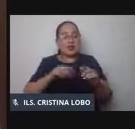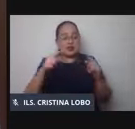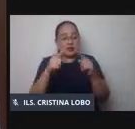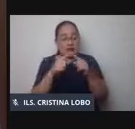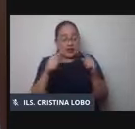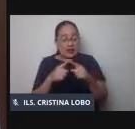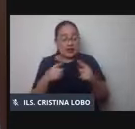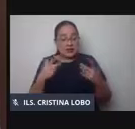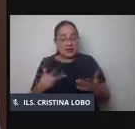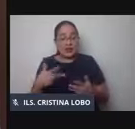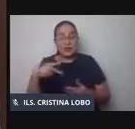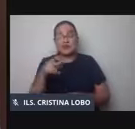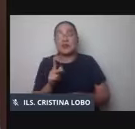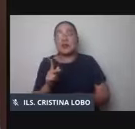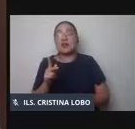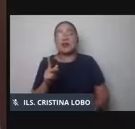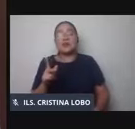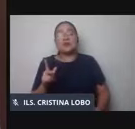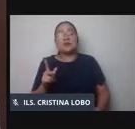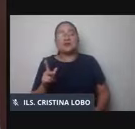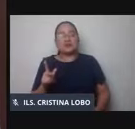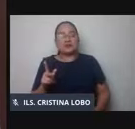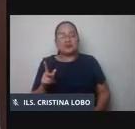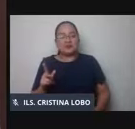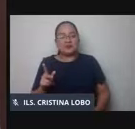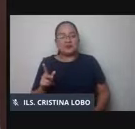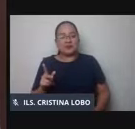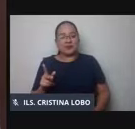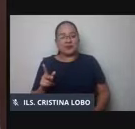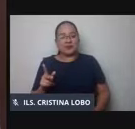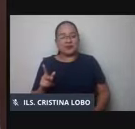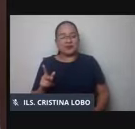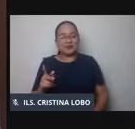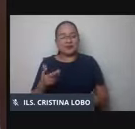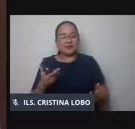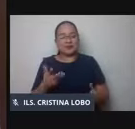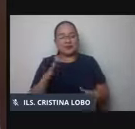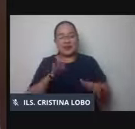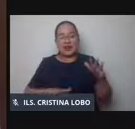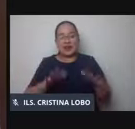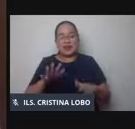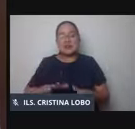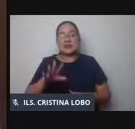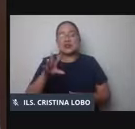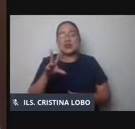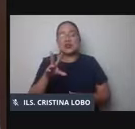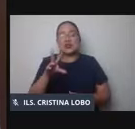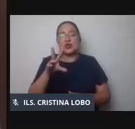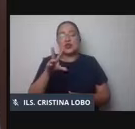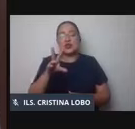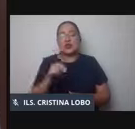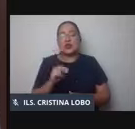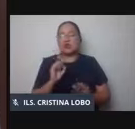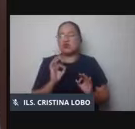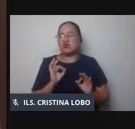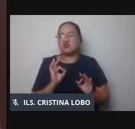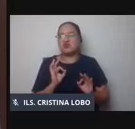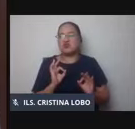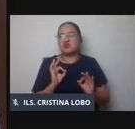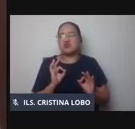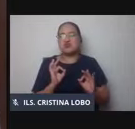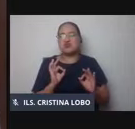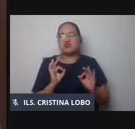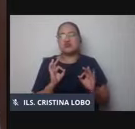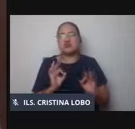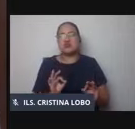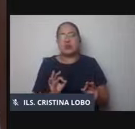embargo, puede ser que no sea tan exacto o tan neutral, por así